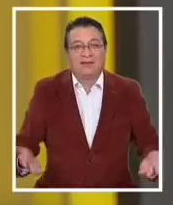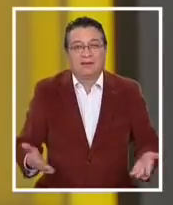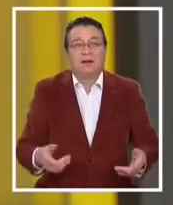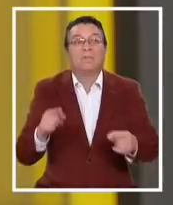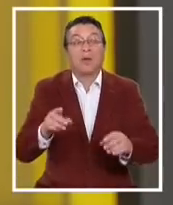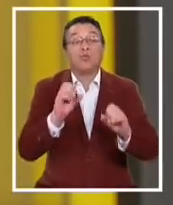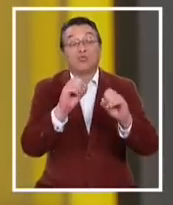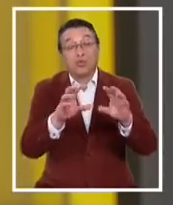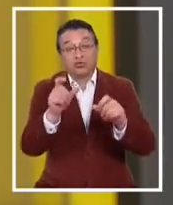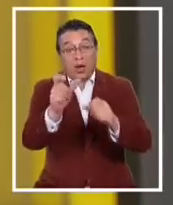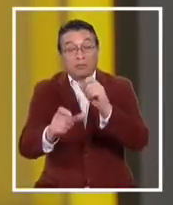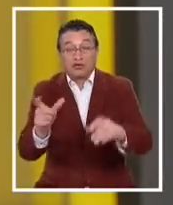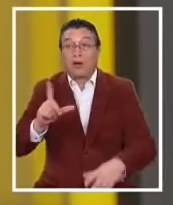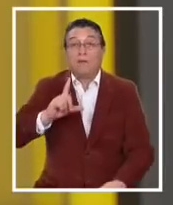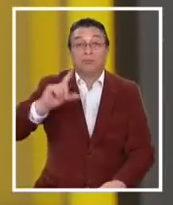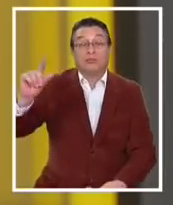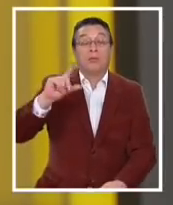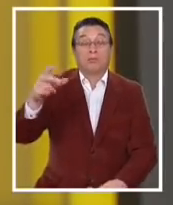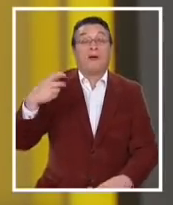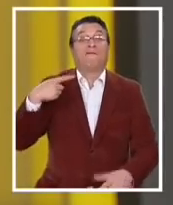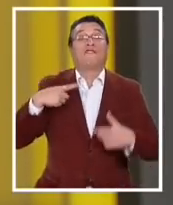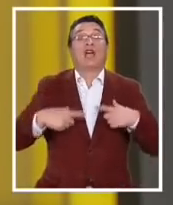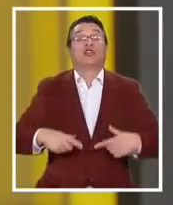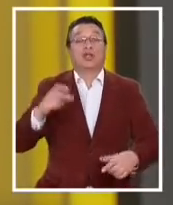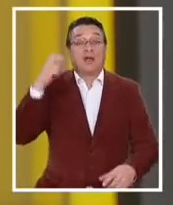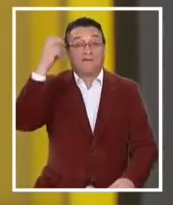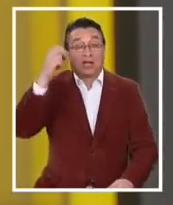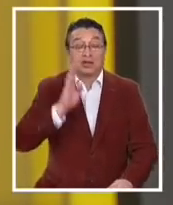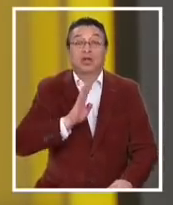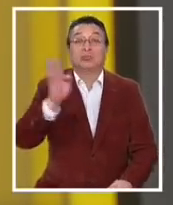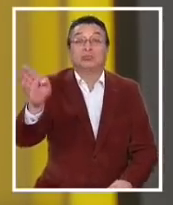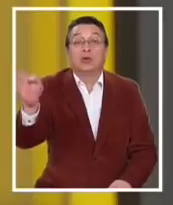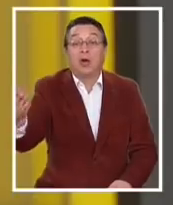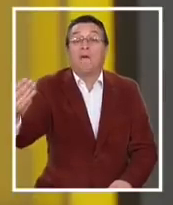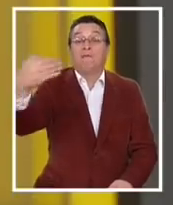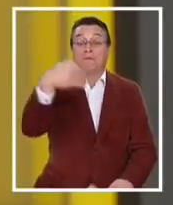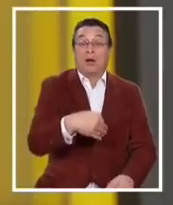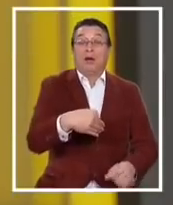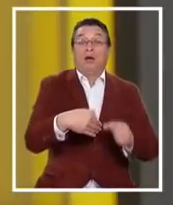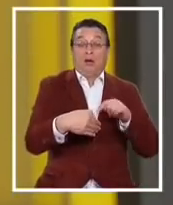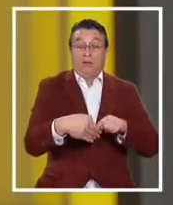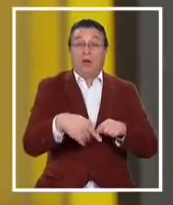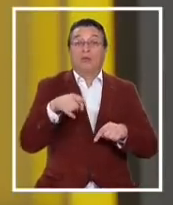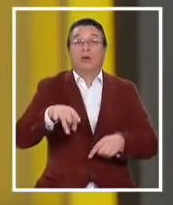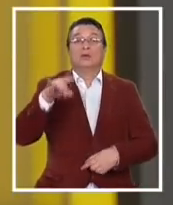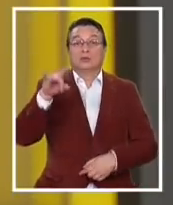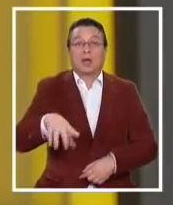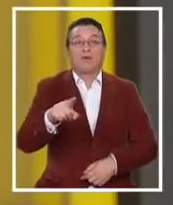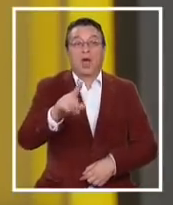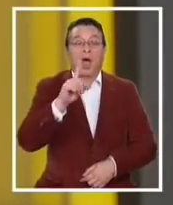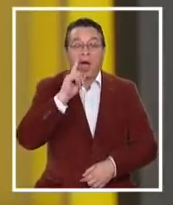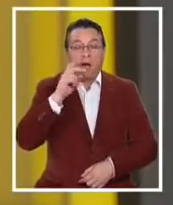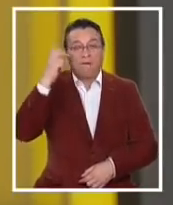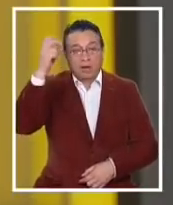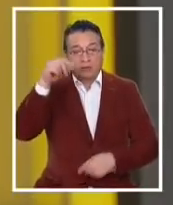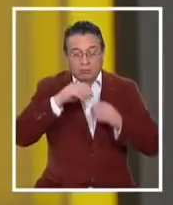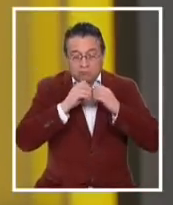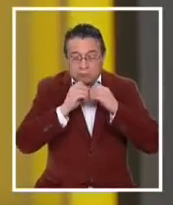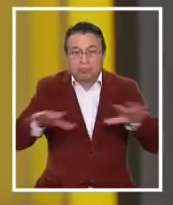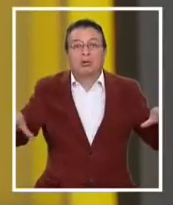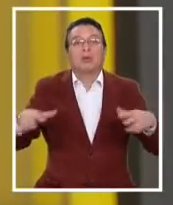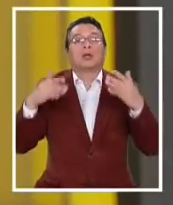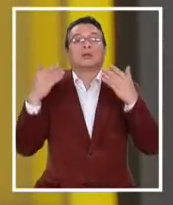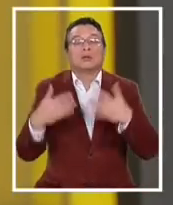que se fueron de vacaciones a Brasil y volvieron y ahora sabemos que tenemos la cepa brasileña, la